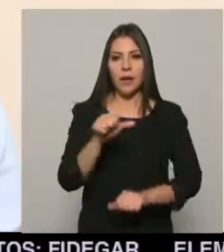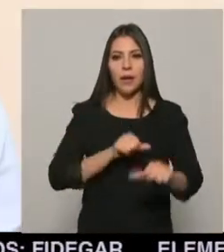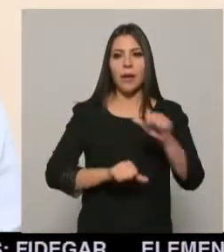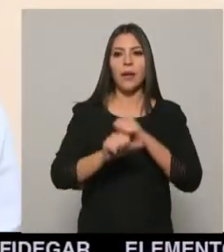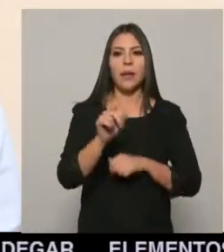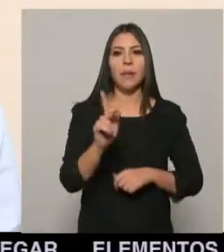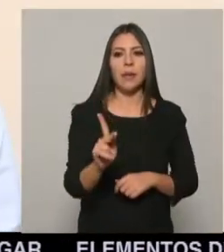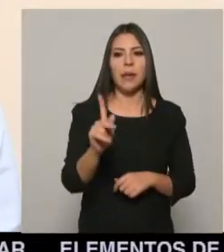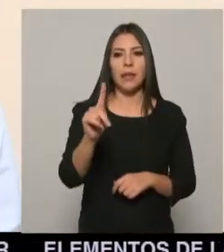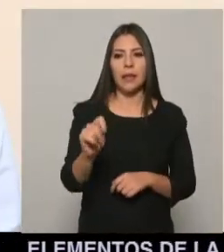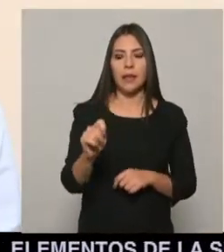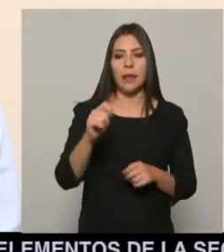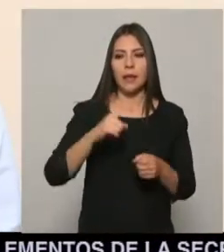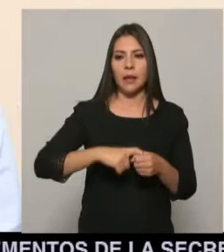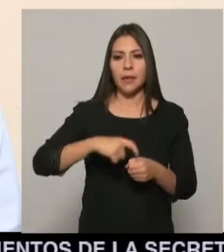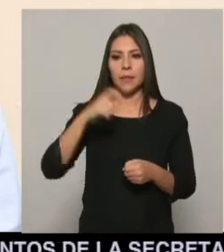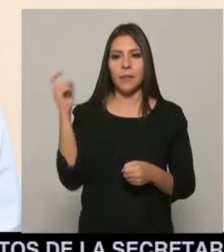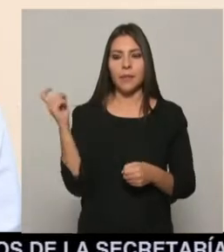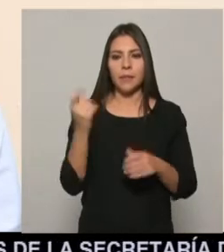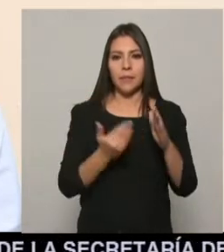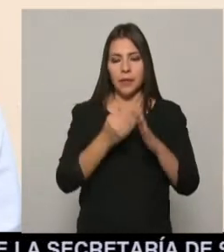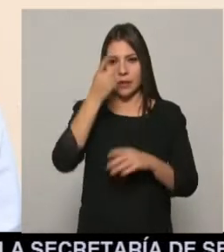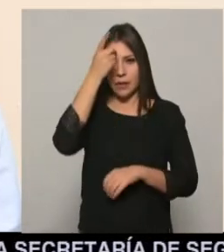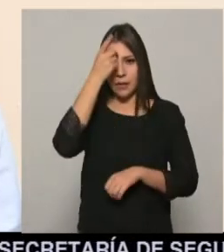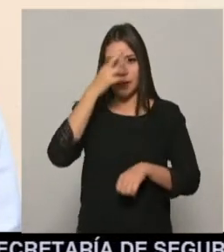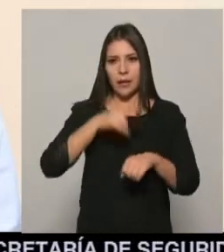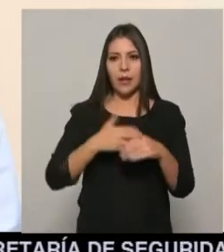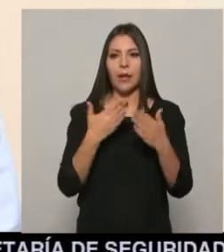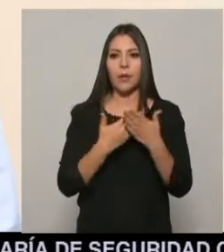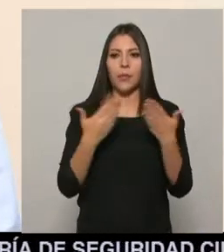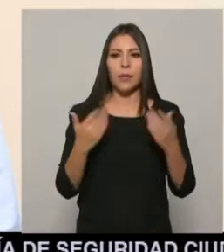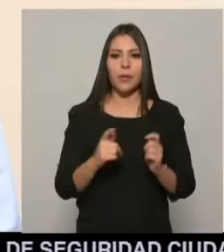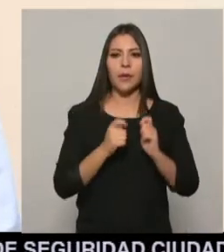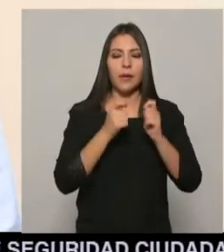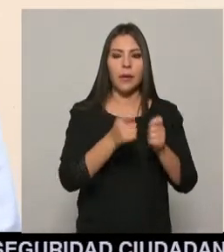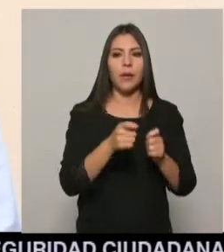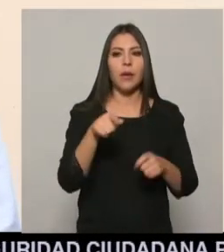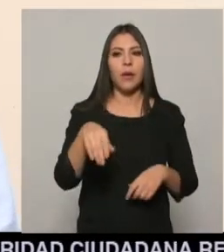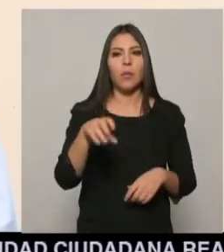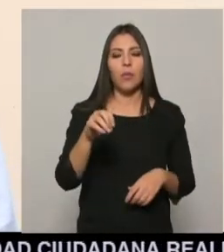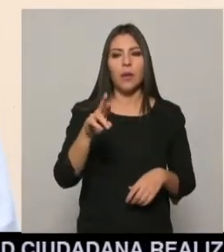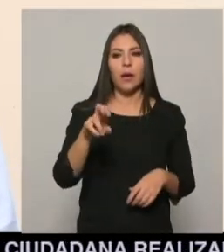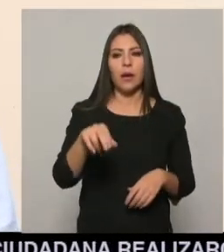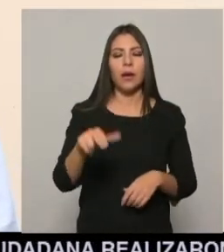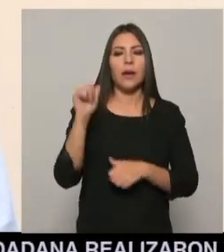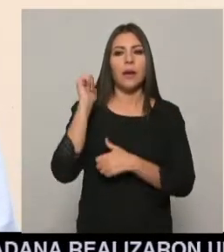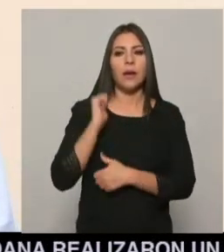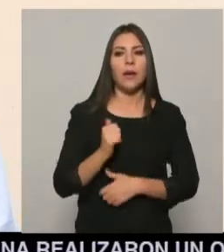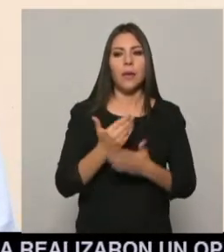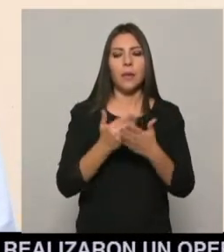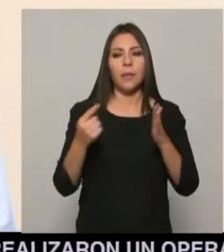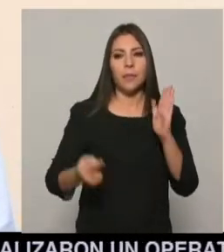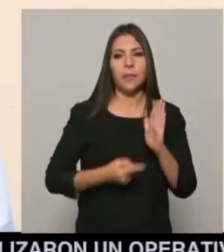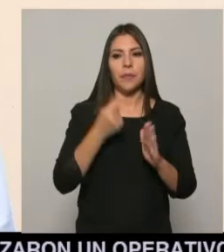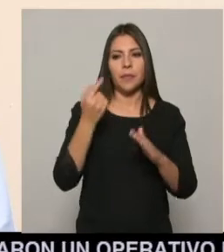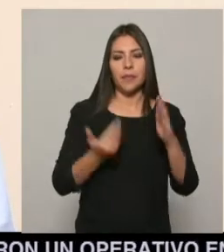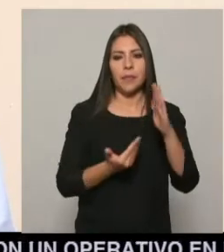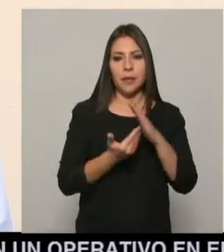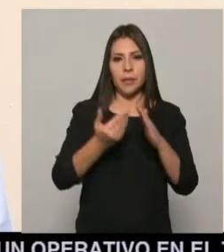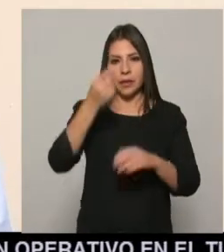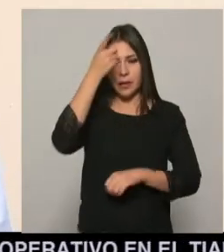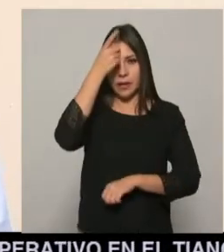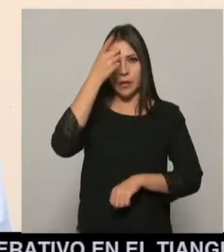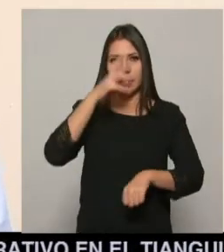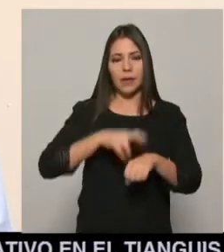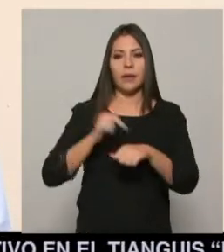del Trabajo de la mesa directiva y le corresponde a Morena presidir por primera vez la mesa directiva.